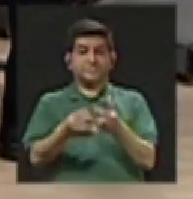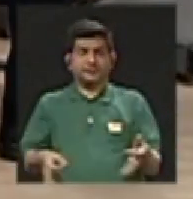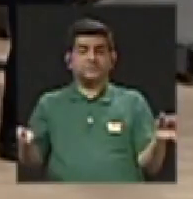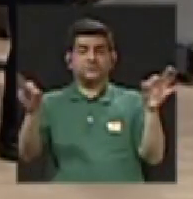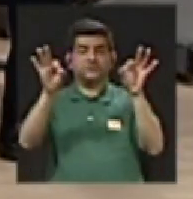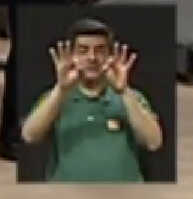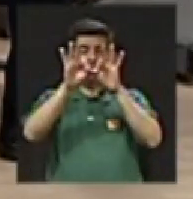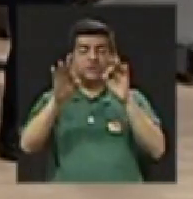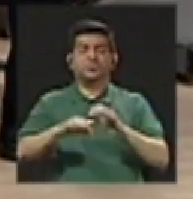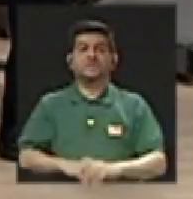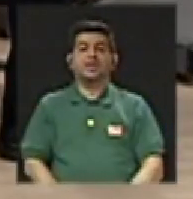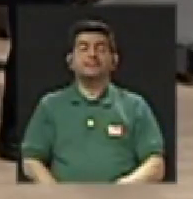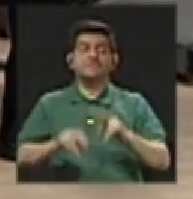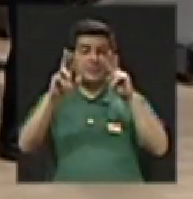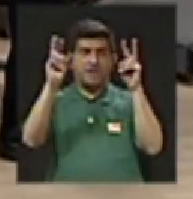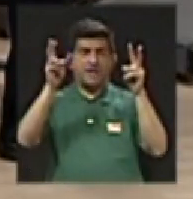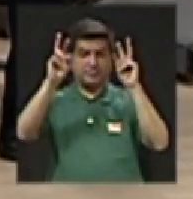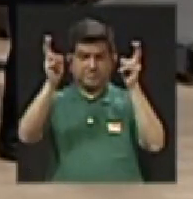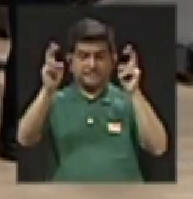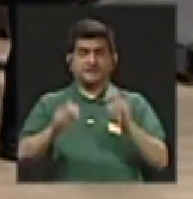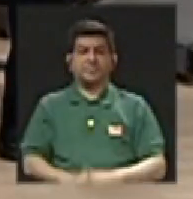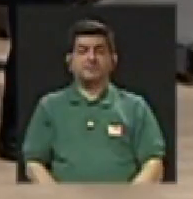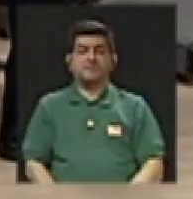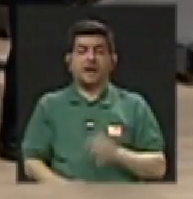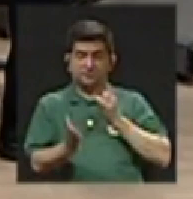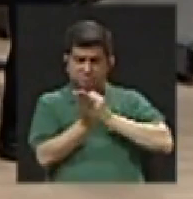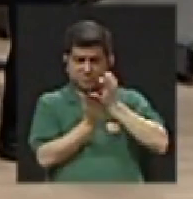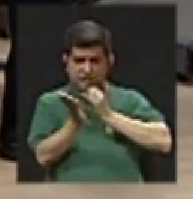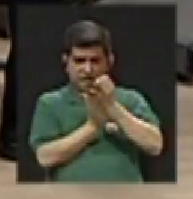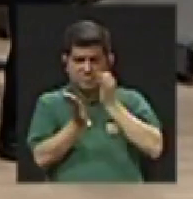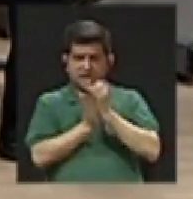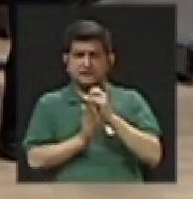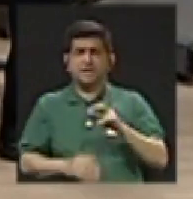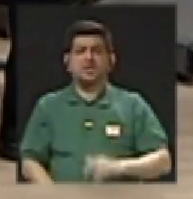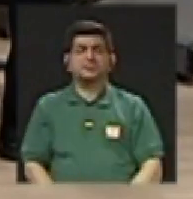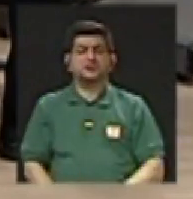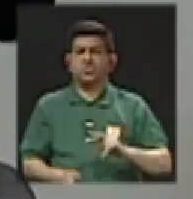importante el tema de que las investigaciones no queden